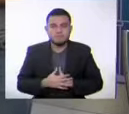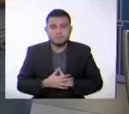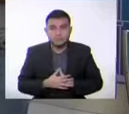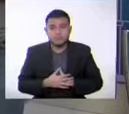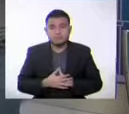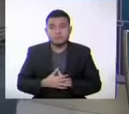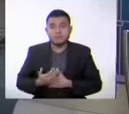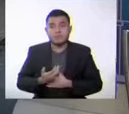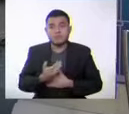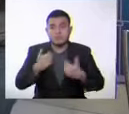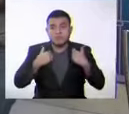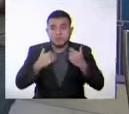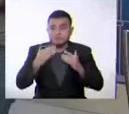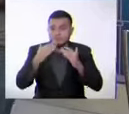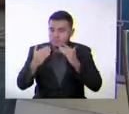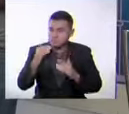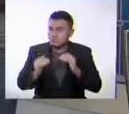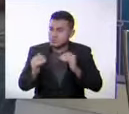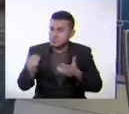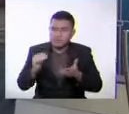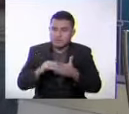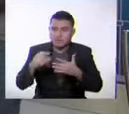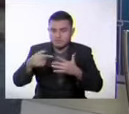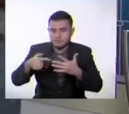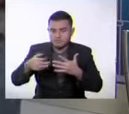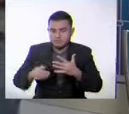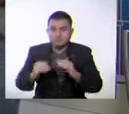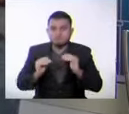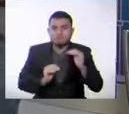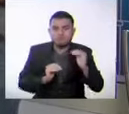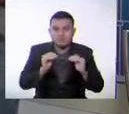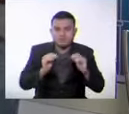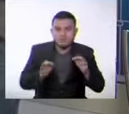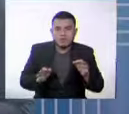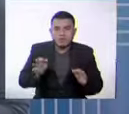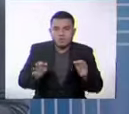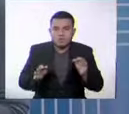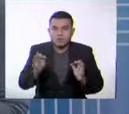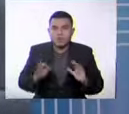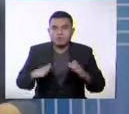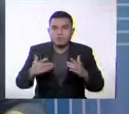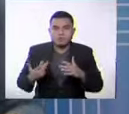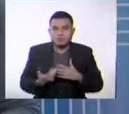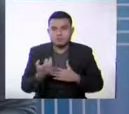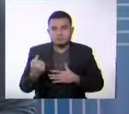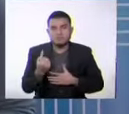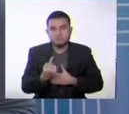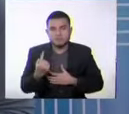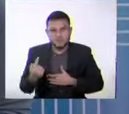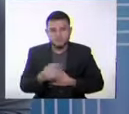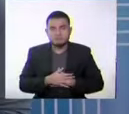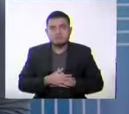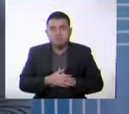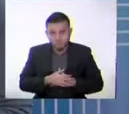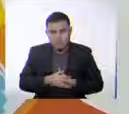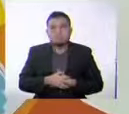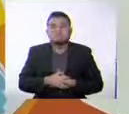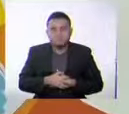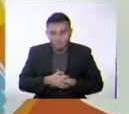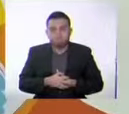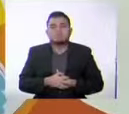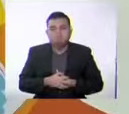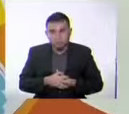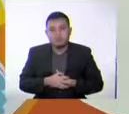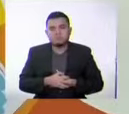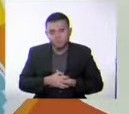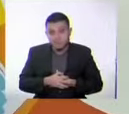tendríamos que hablar que dentro de las leyes hay una igualdad jurídica para los seres humanos, para todos los salvadoreños. Sí, por supuesto.